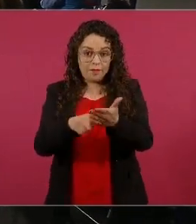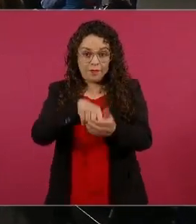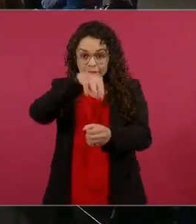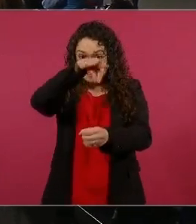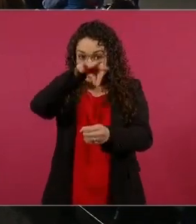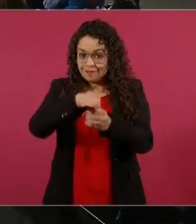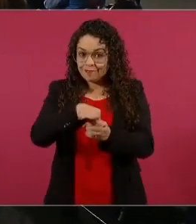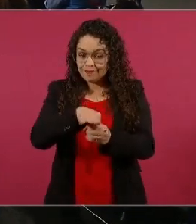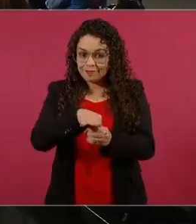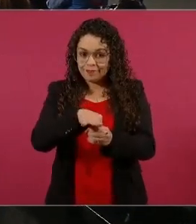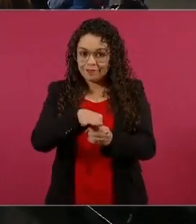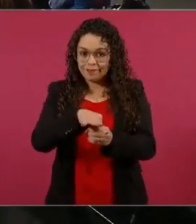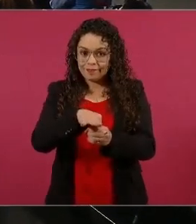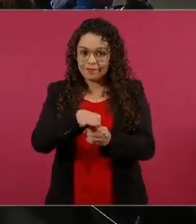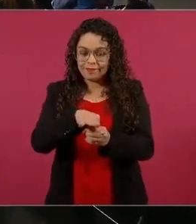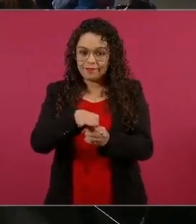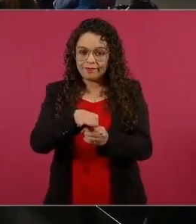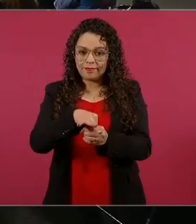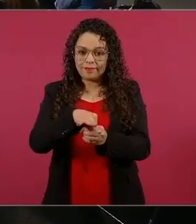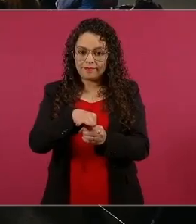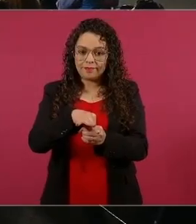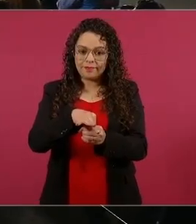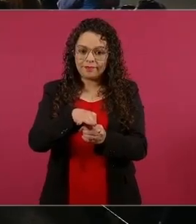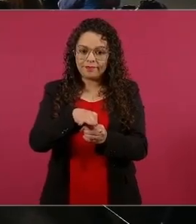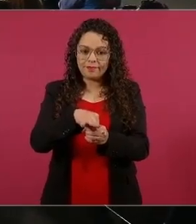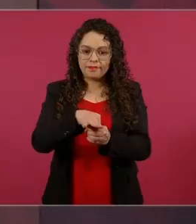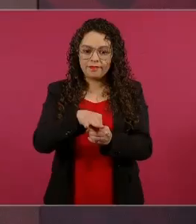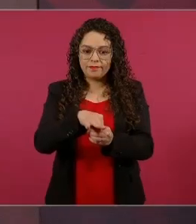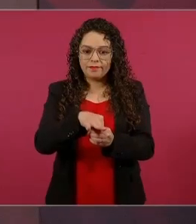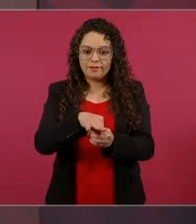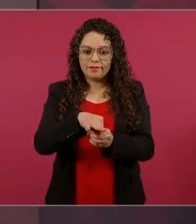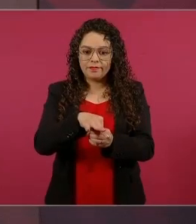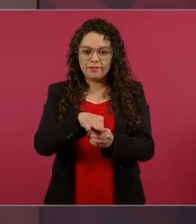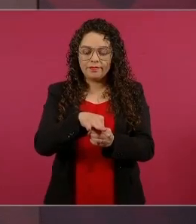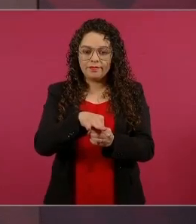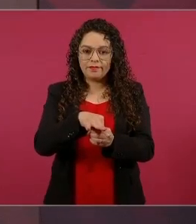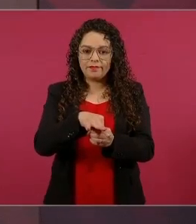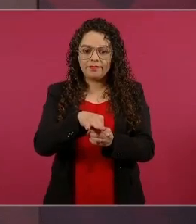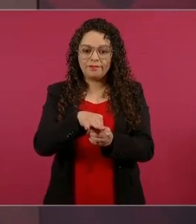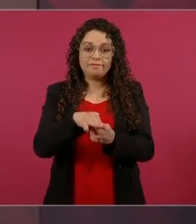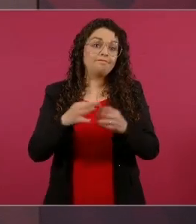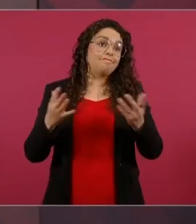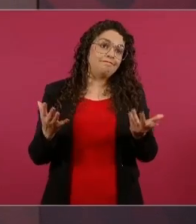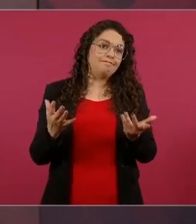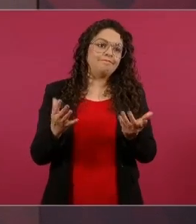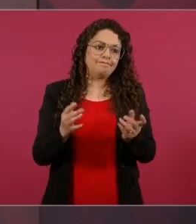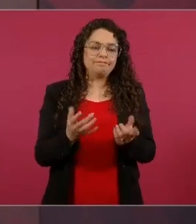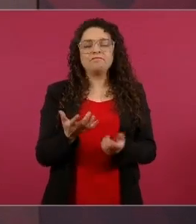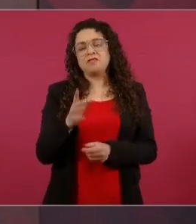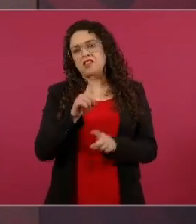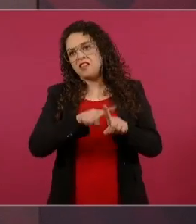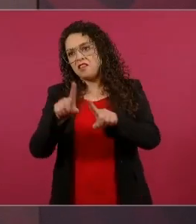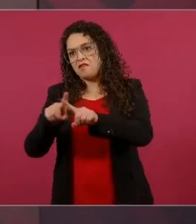y pues hay pues